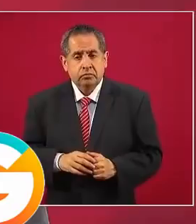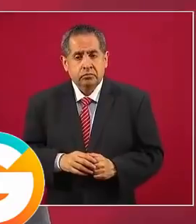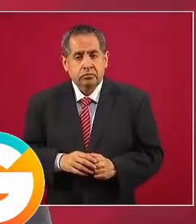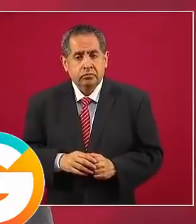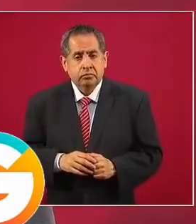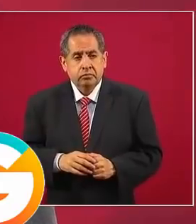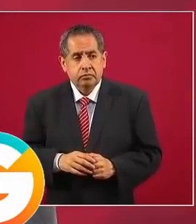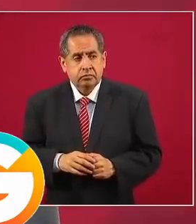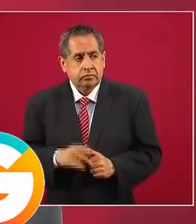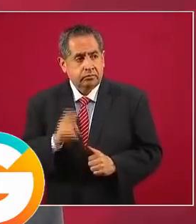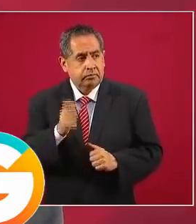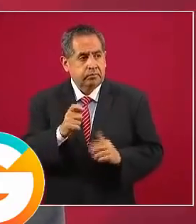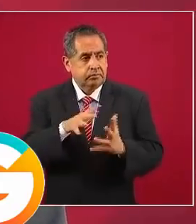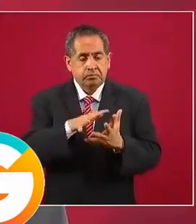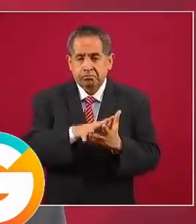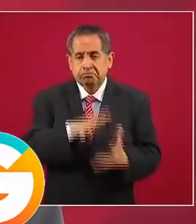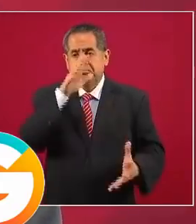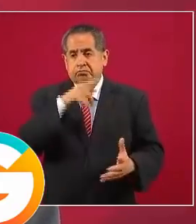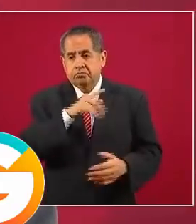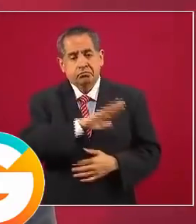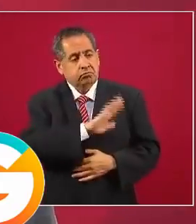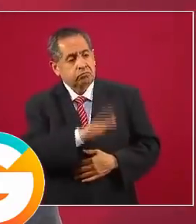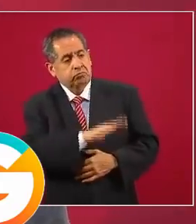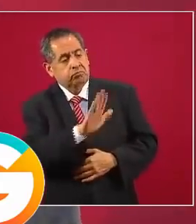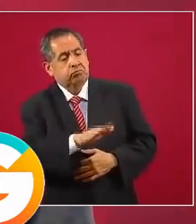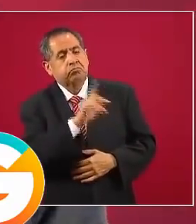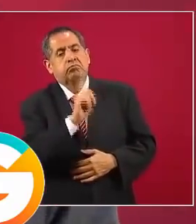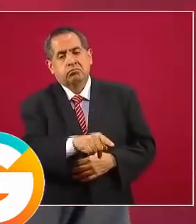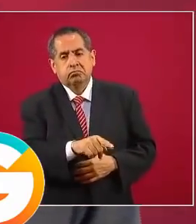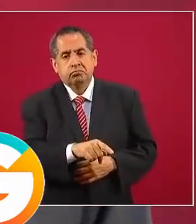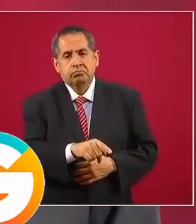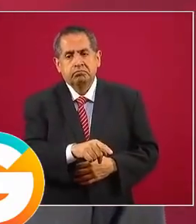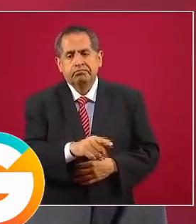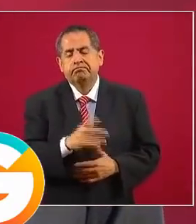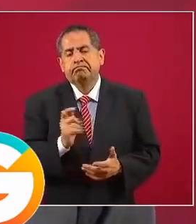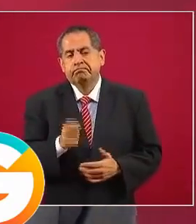la mayoría de los que pierden la vida son